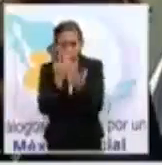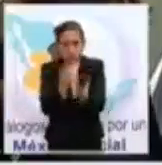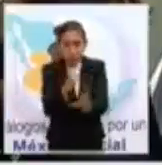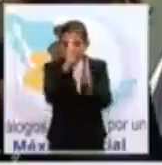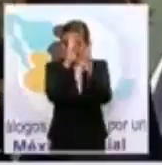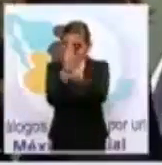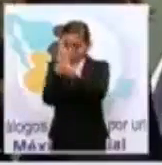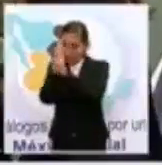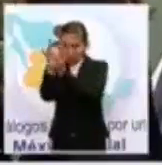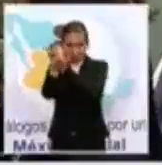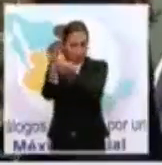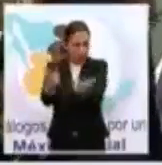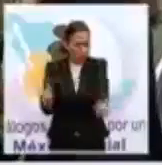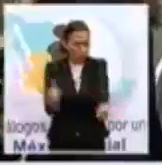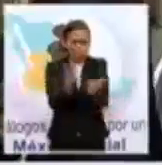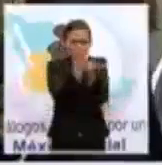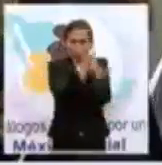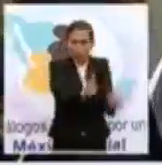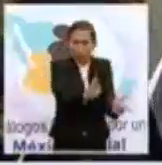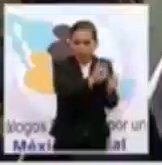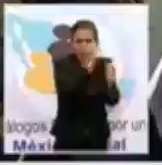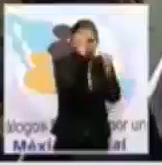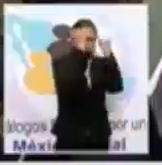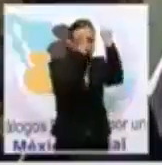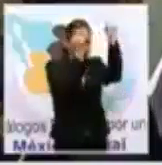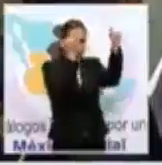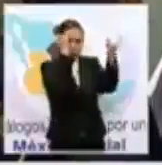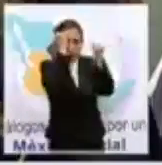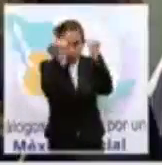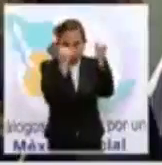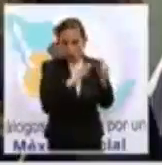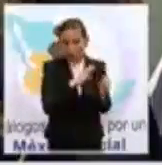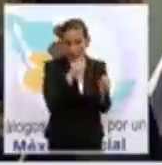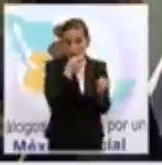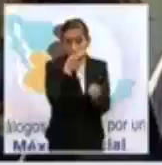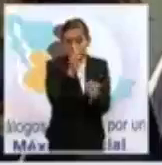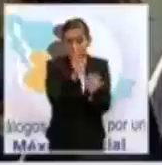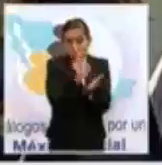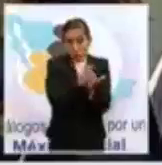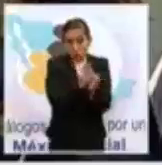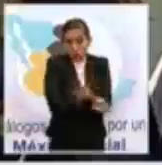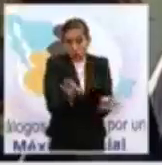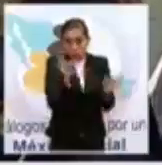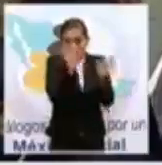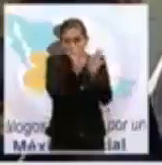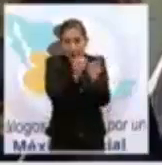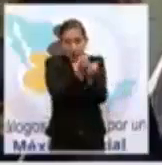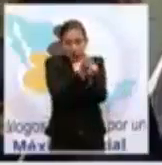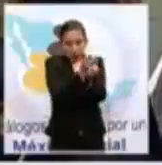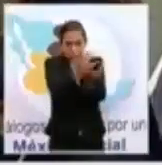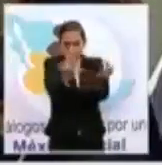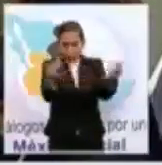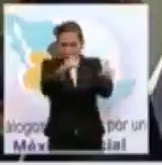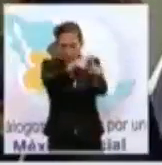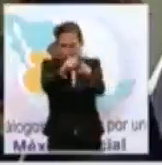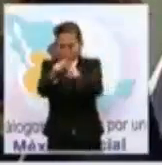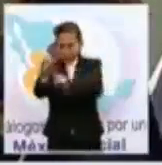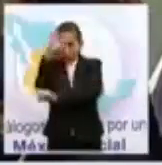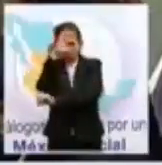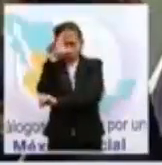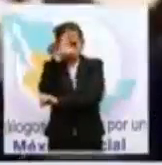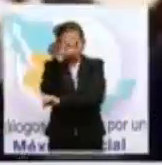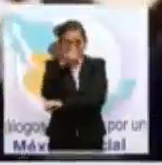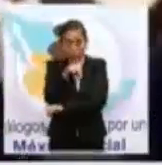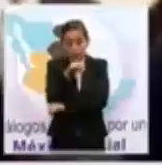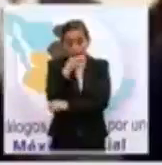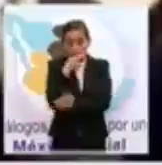pleno respeto a la libertad creativa, ¿no? Ahí hay un punto que es importante, que es lo de la diversidad cultural y